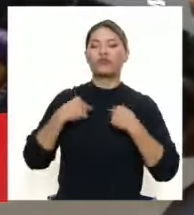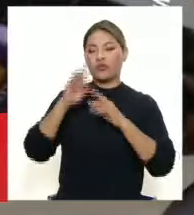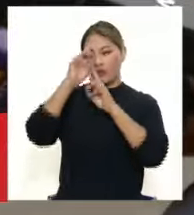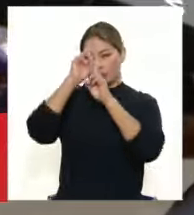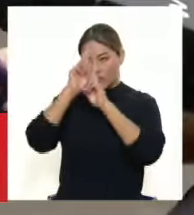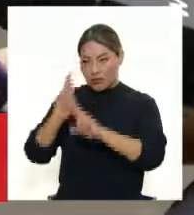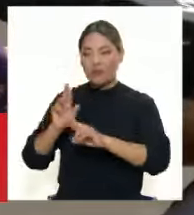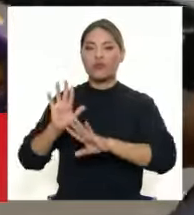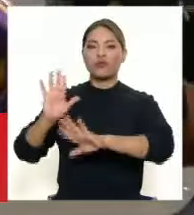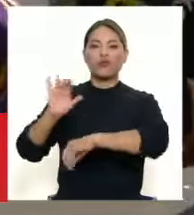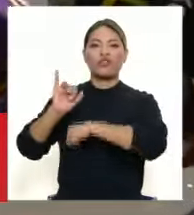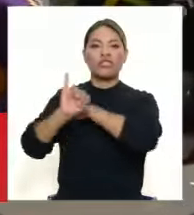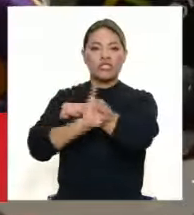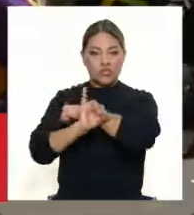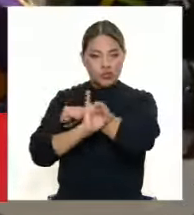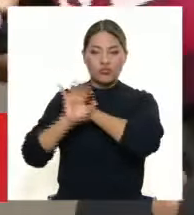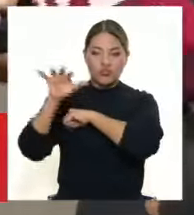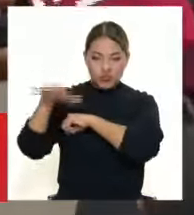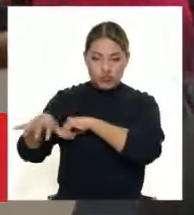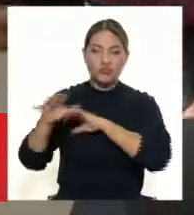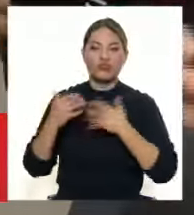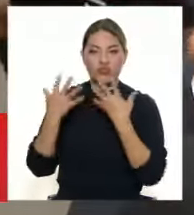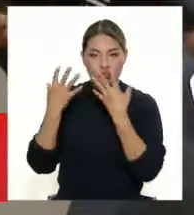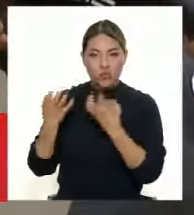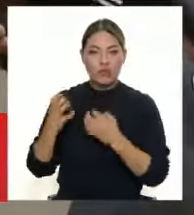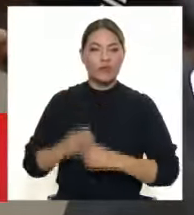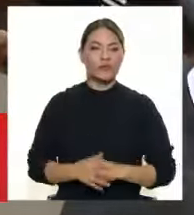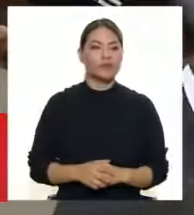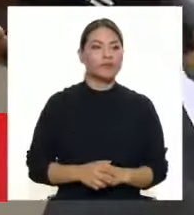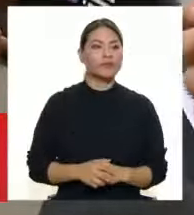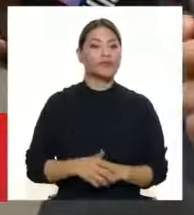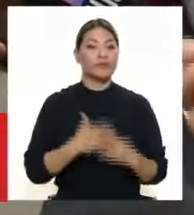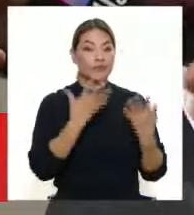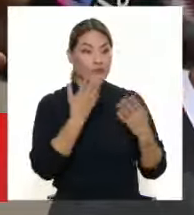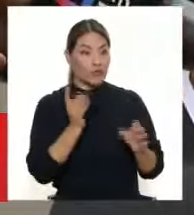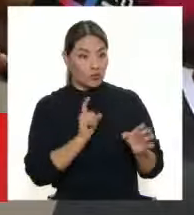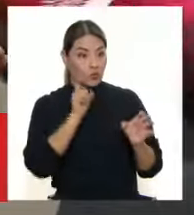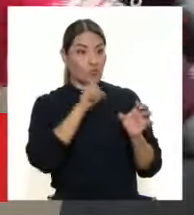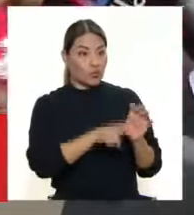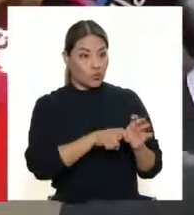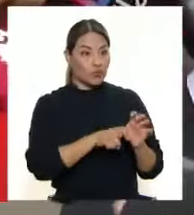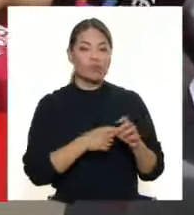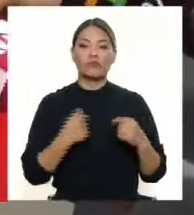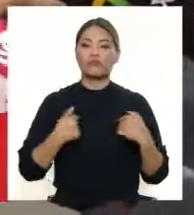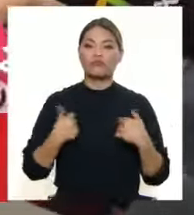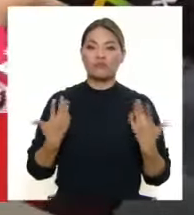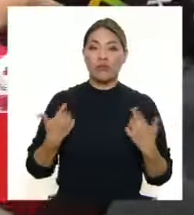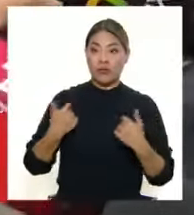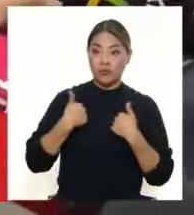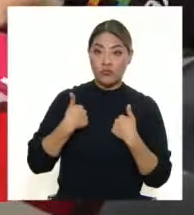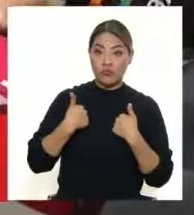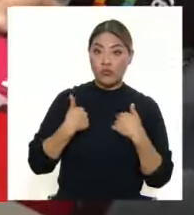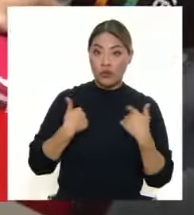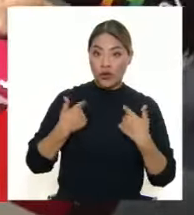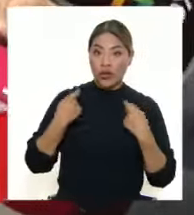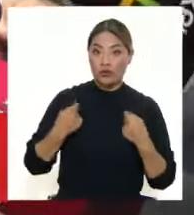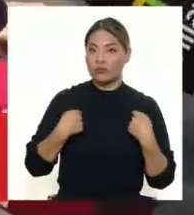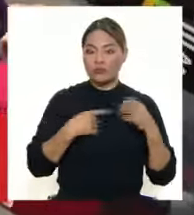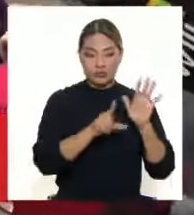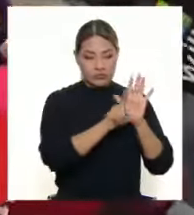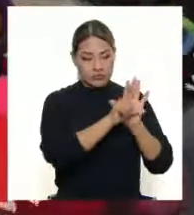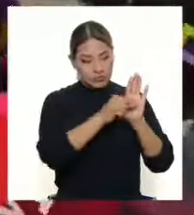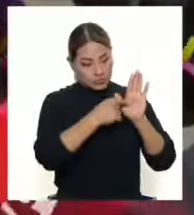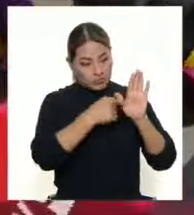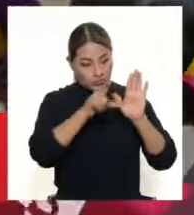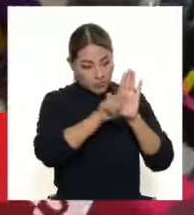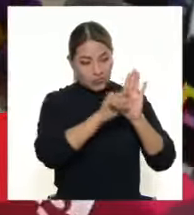a la institucionalidad. Eso es lo único que estoy buscando. ¿Va a insistir por la reincorporación, general? Bueno, es que no es que insista, es que la ley lo dice así. Que